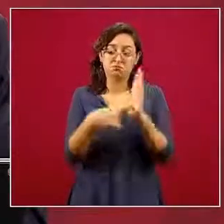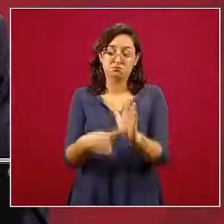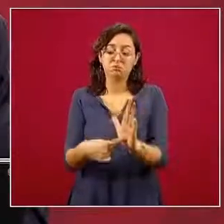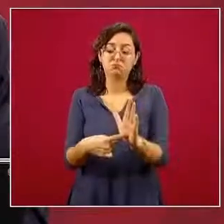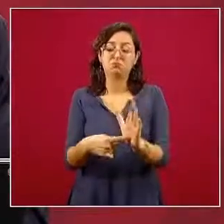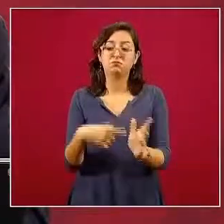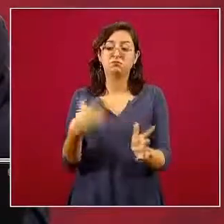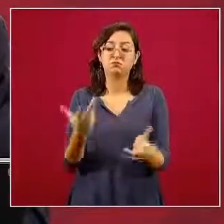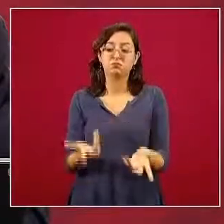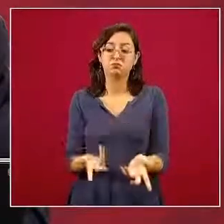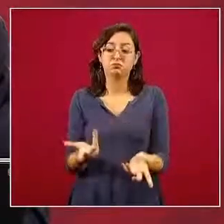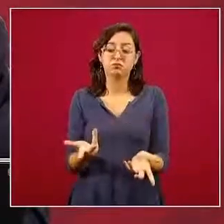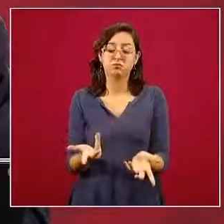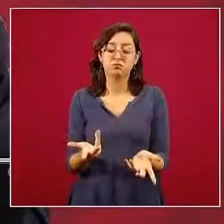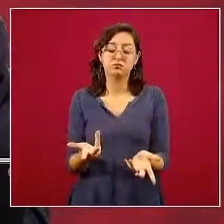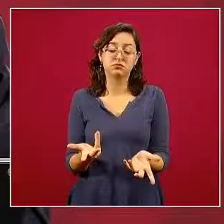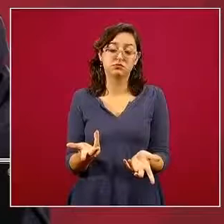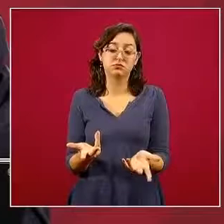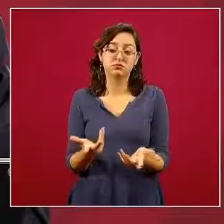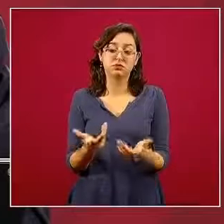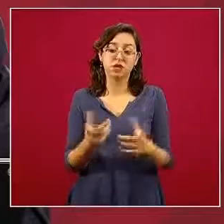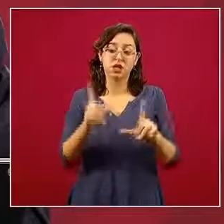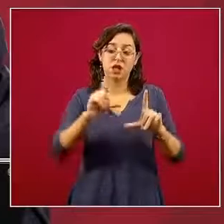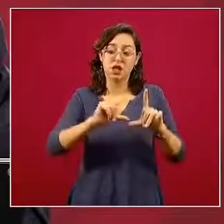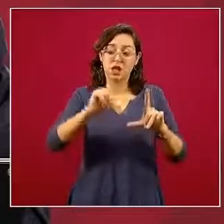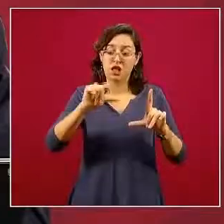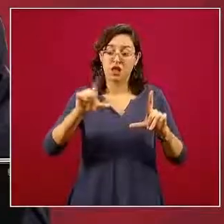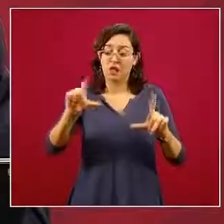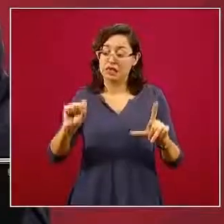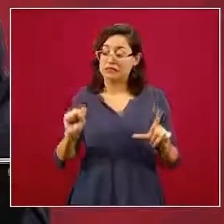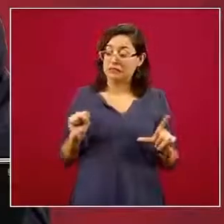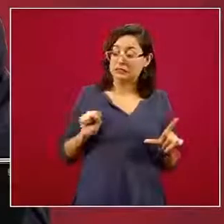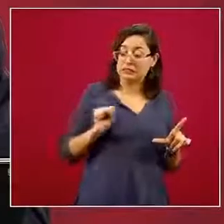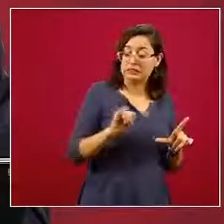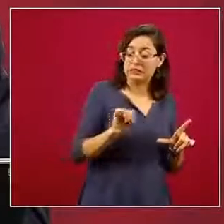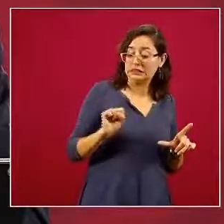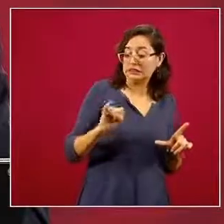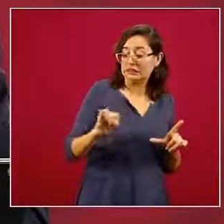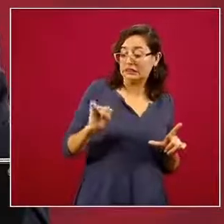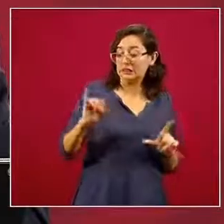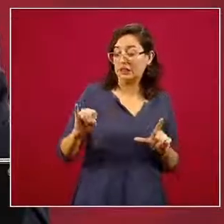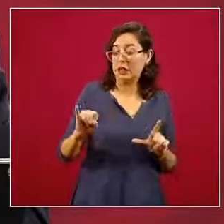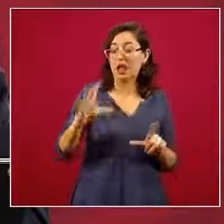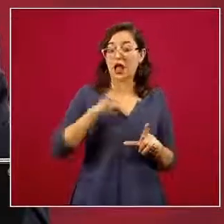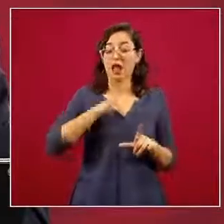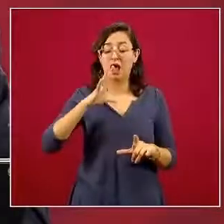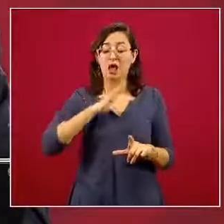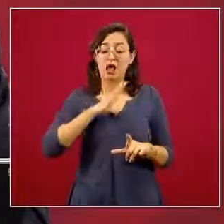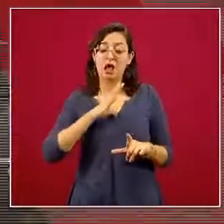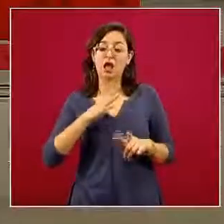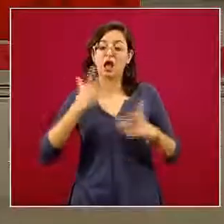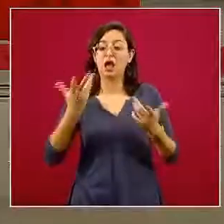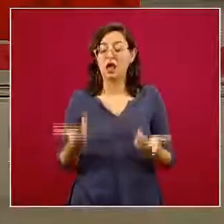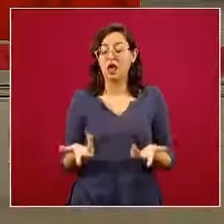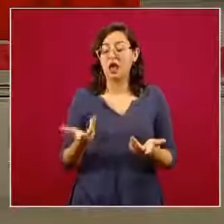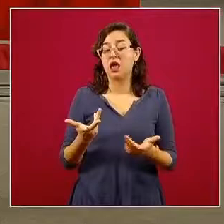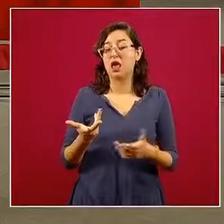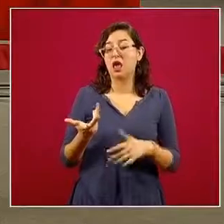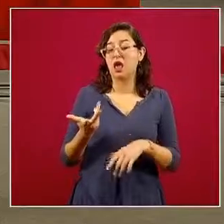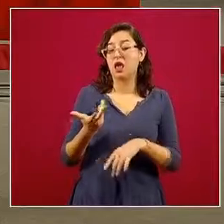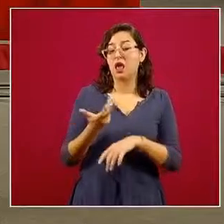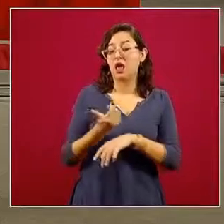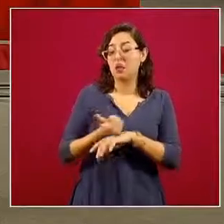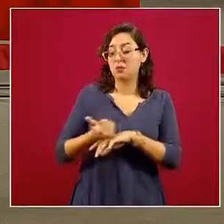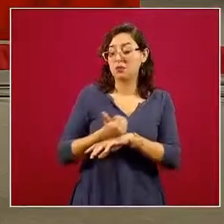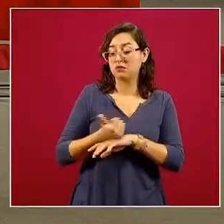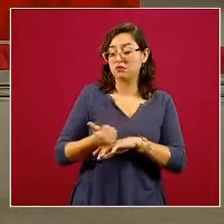que agregamos a la gráfica de casos confirmados la columna amarilla de los casos que aún